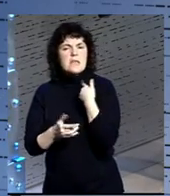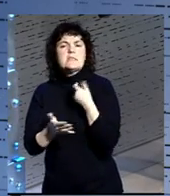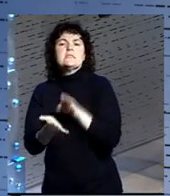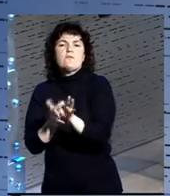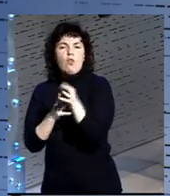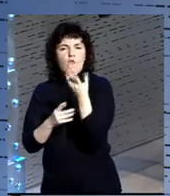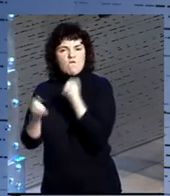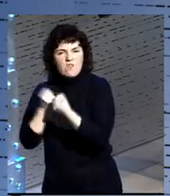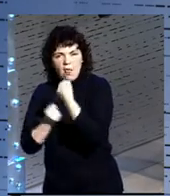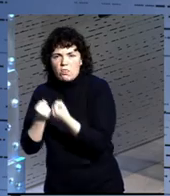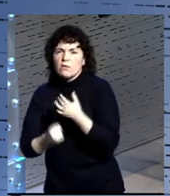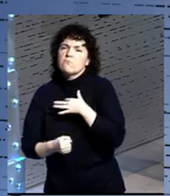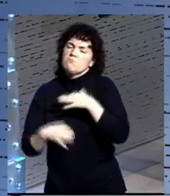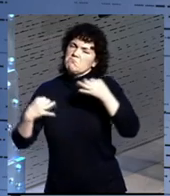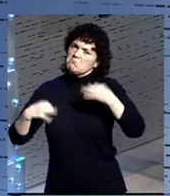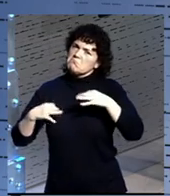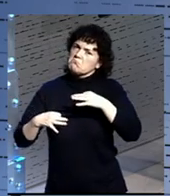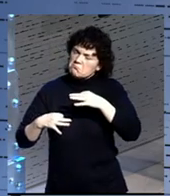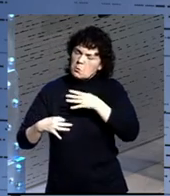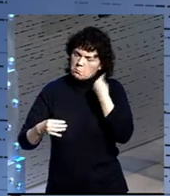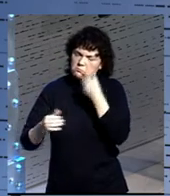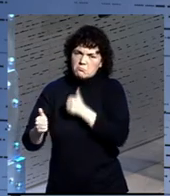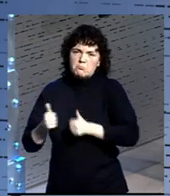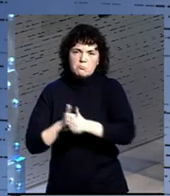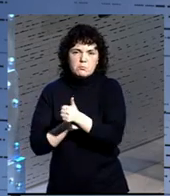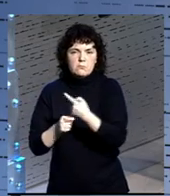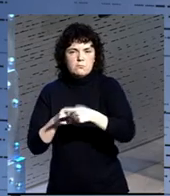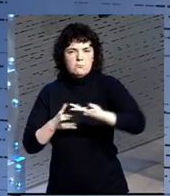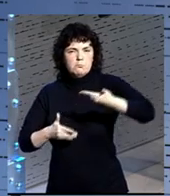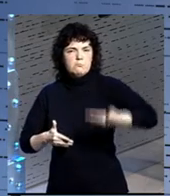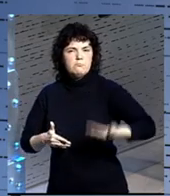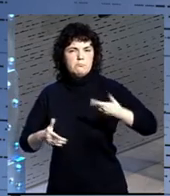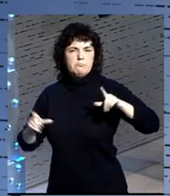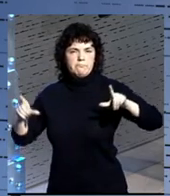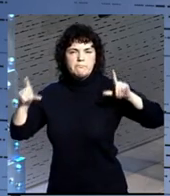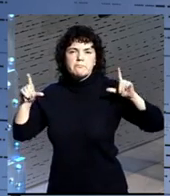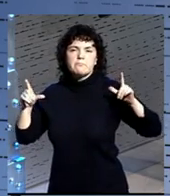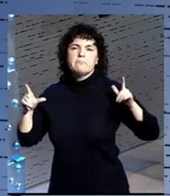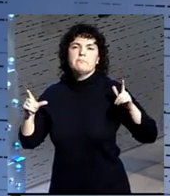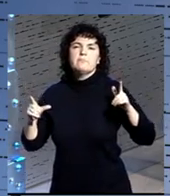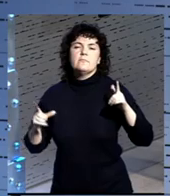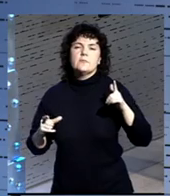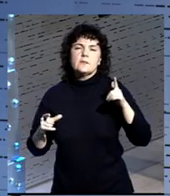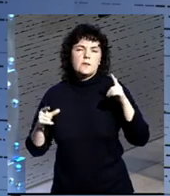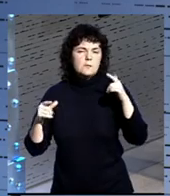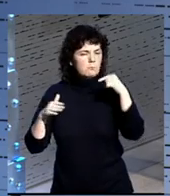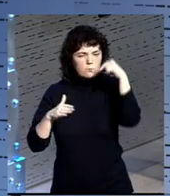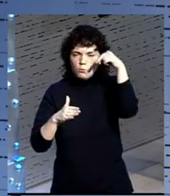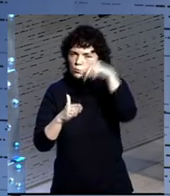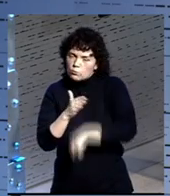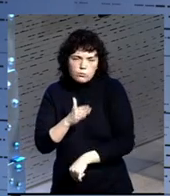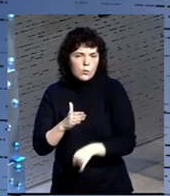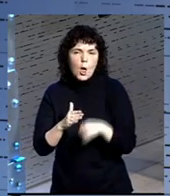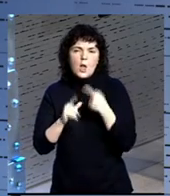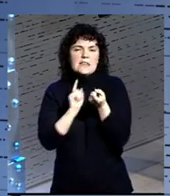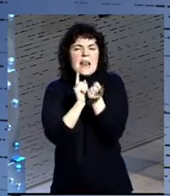financieros probablemente son el paradigma de la más intensa transformación que